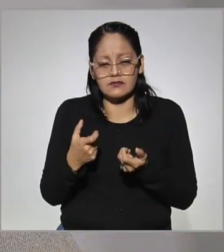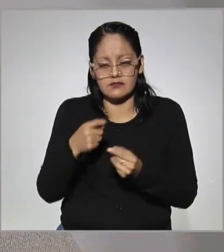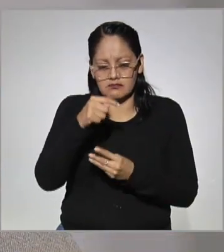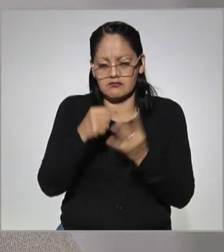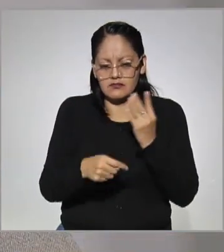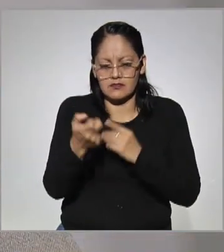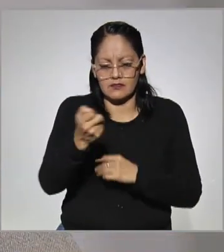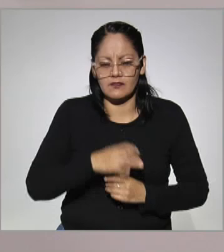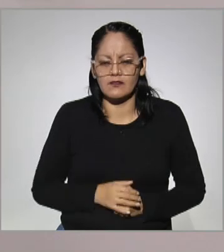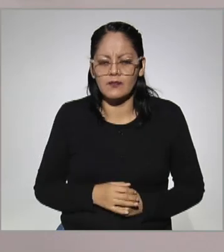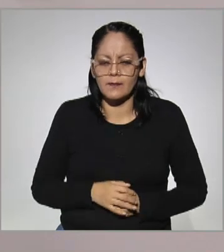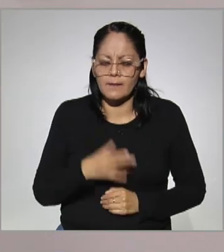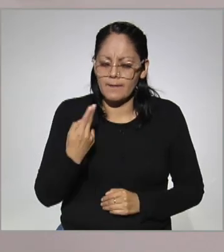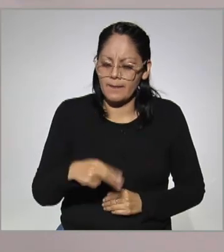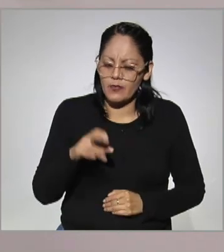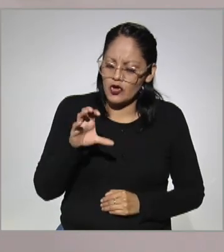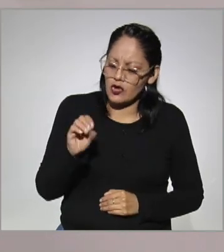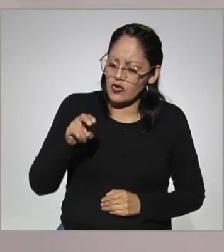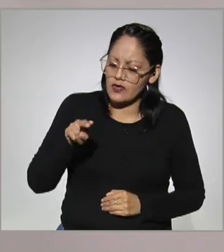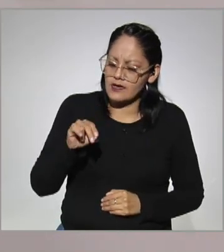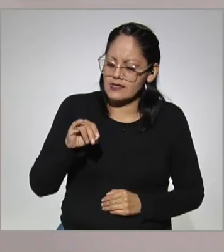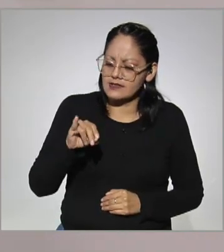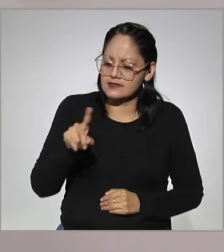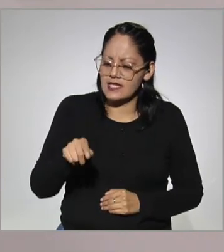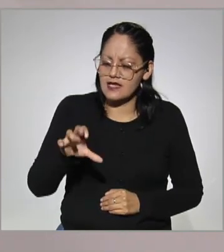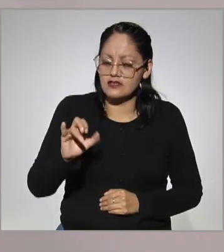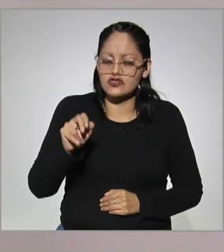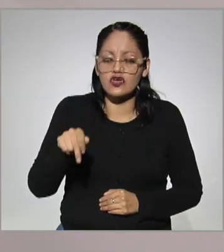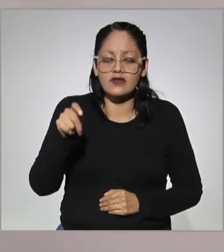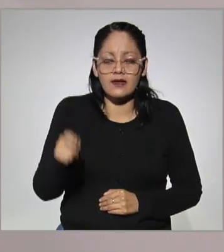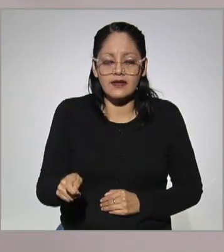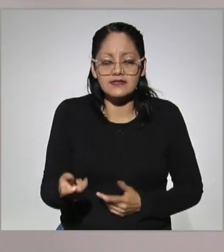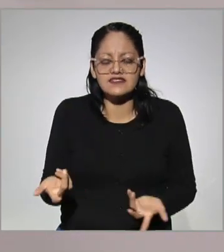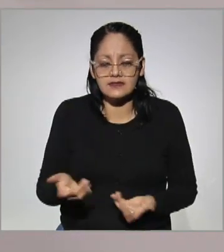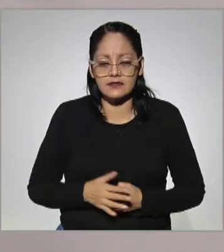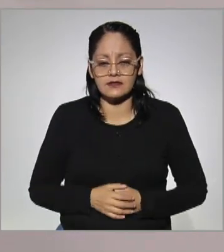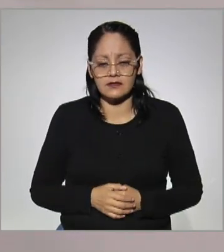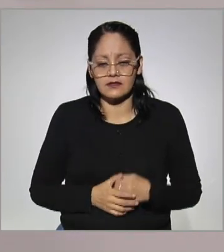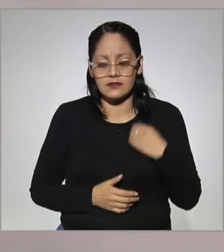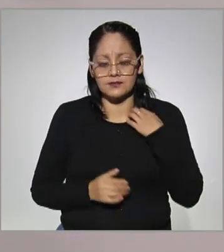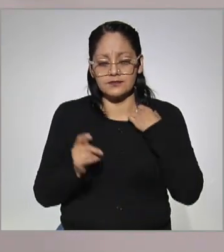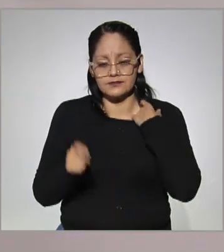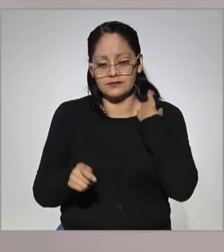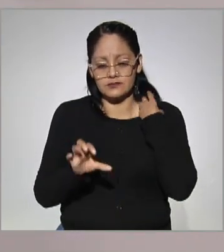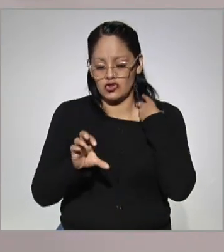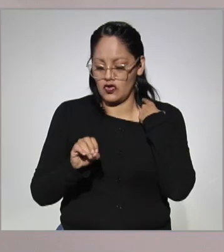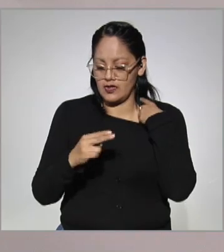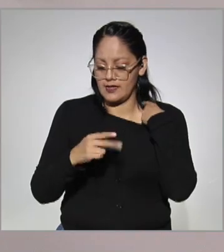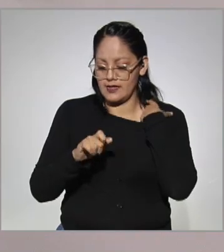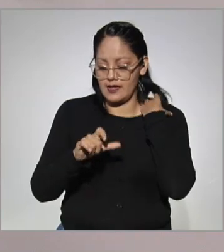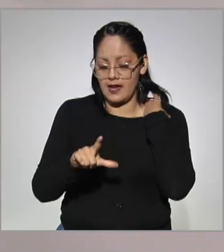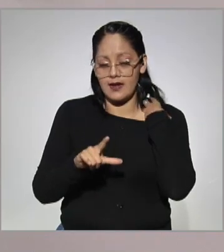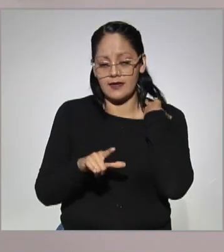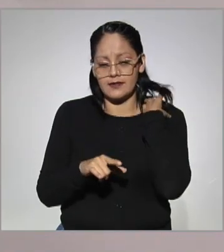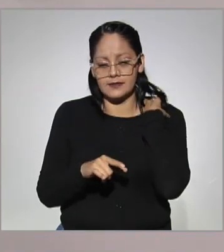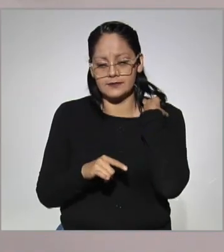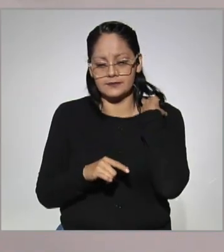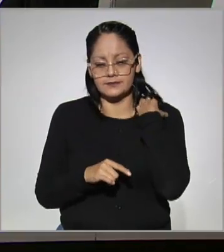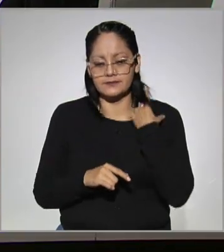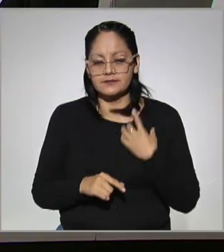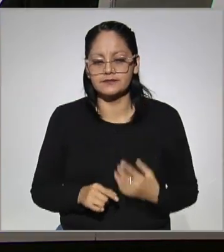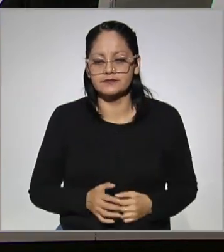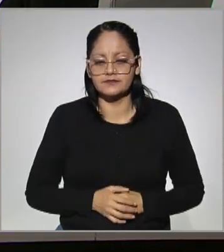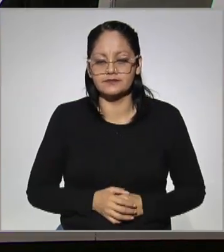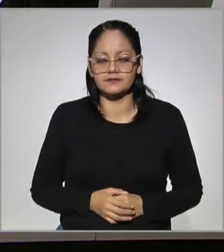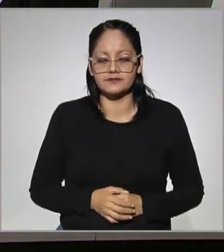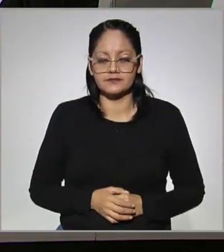esta manera. ¿Qué es una conización que a veces ustedes llevan a cabo? O congelar algo que esté ocurriendo. Okay.